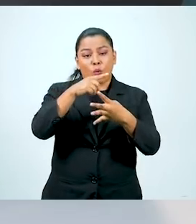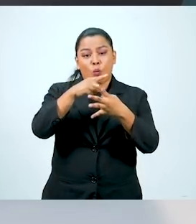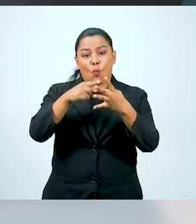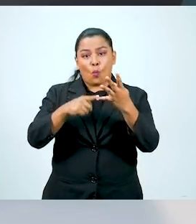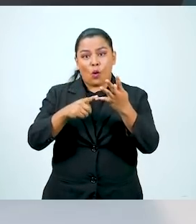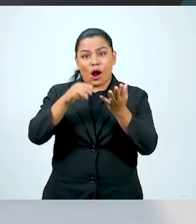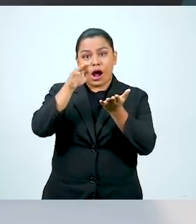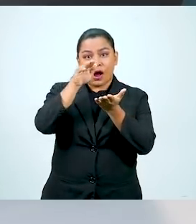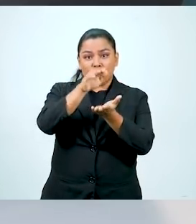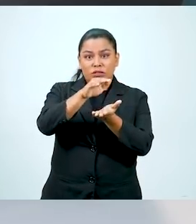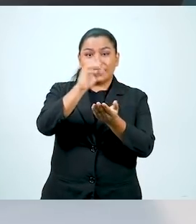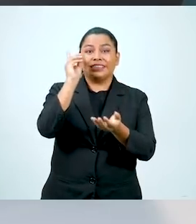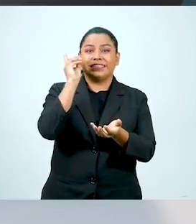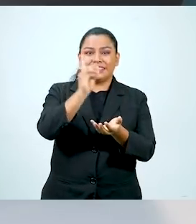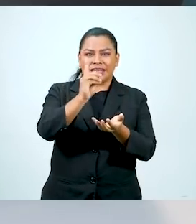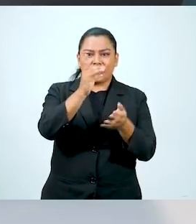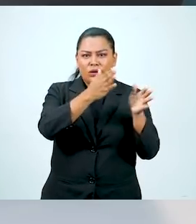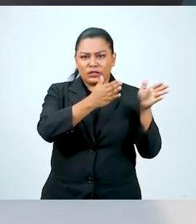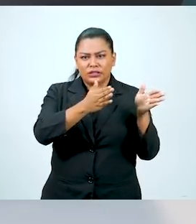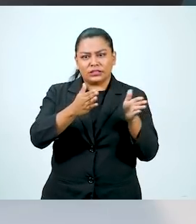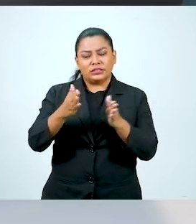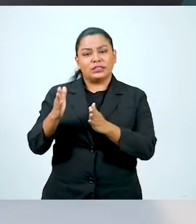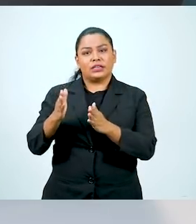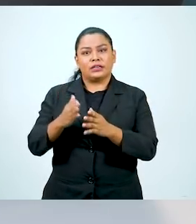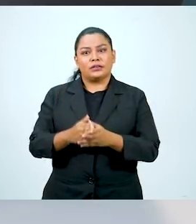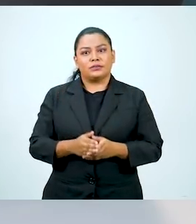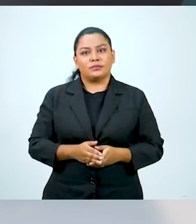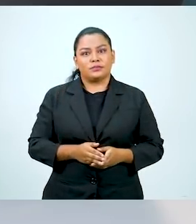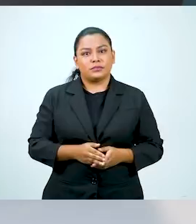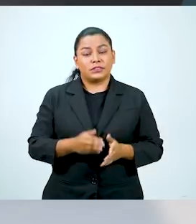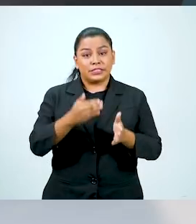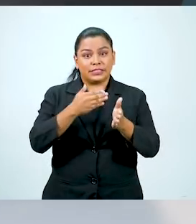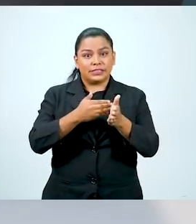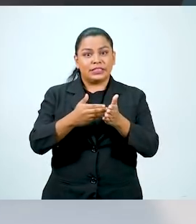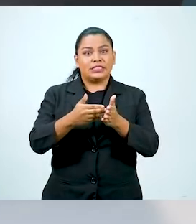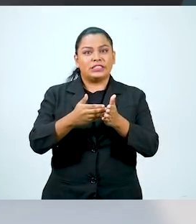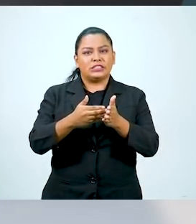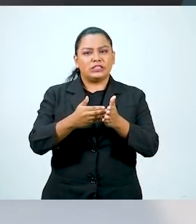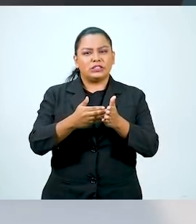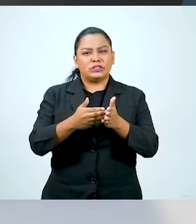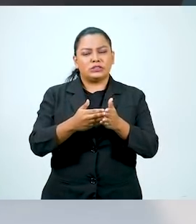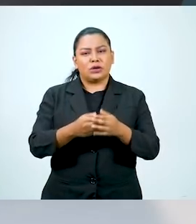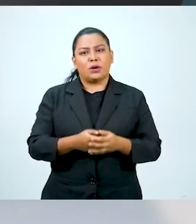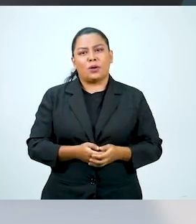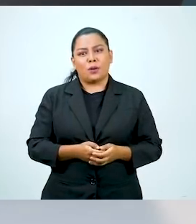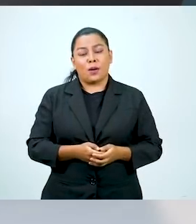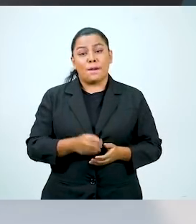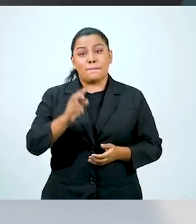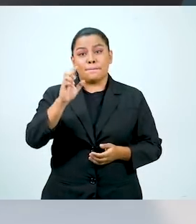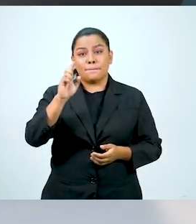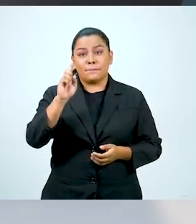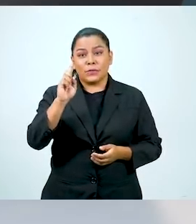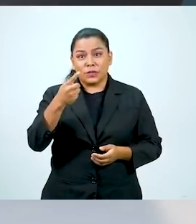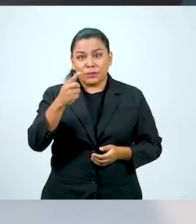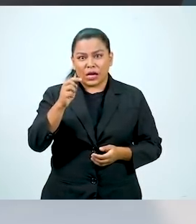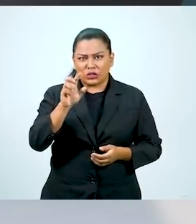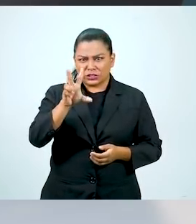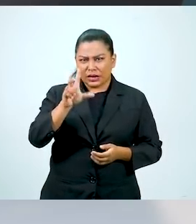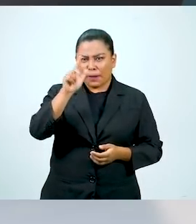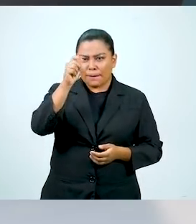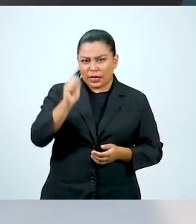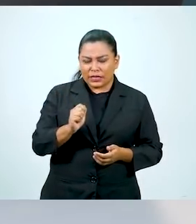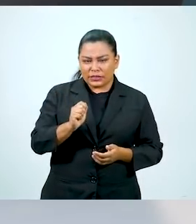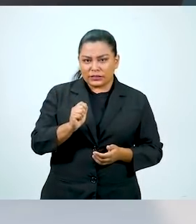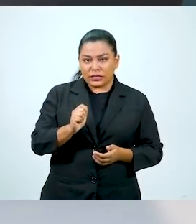4 unidades didácticas, organizadas en el inicio o la conformación del primer trimestre y